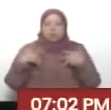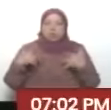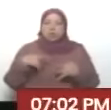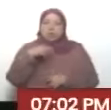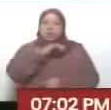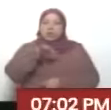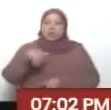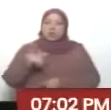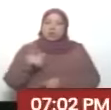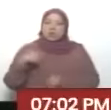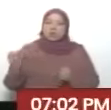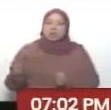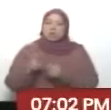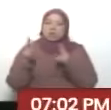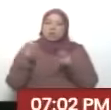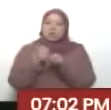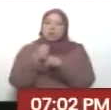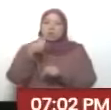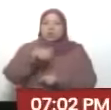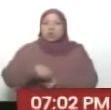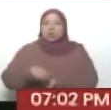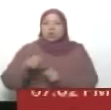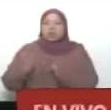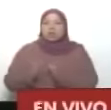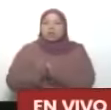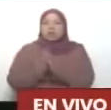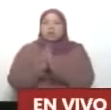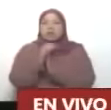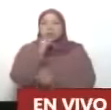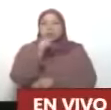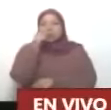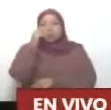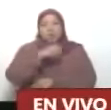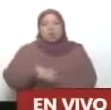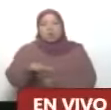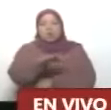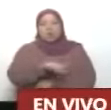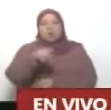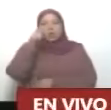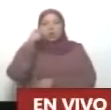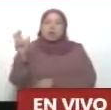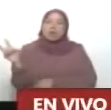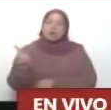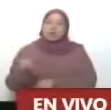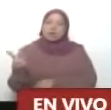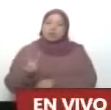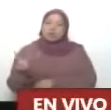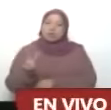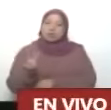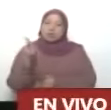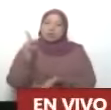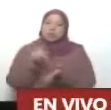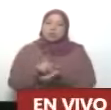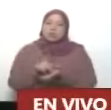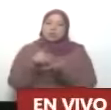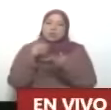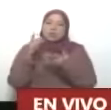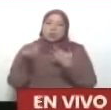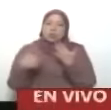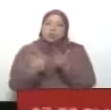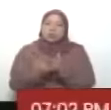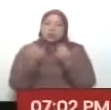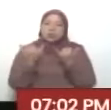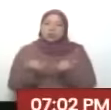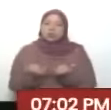pueblo está victorioso. Hoy, día de Santa Bárbara, puedo proclamar que el pueblo de Venezuela está victorioso, está en